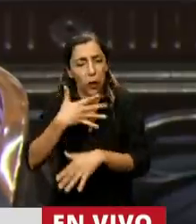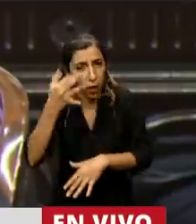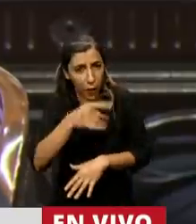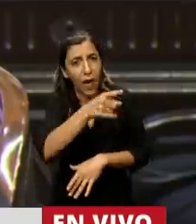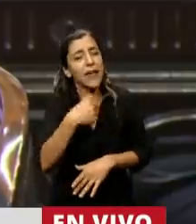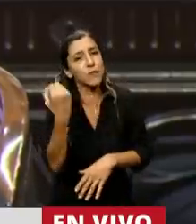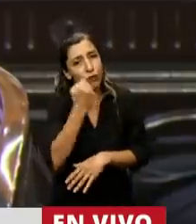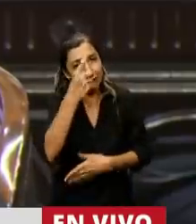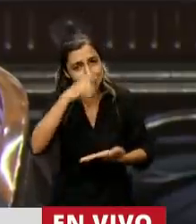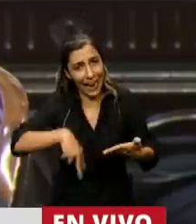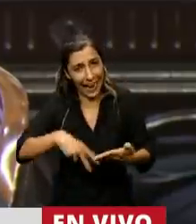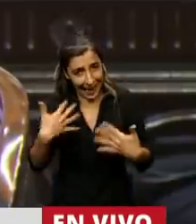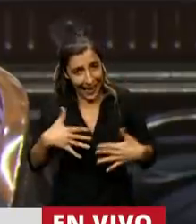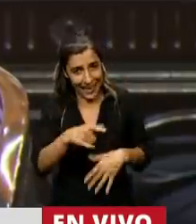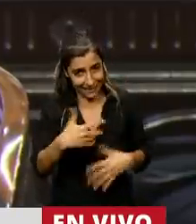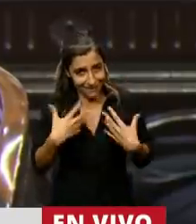bueno dice